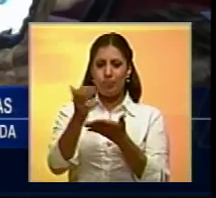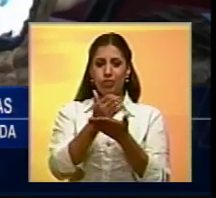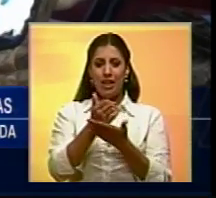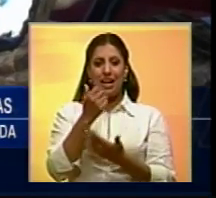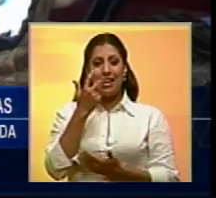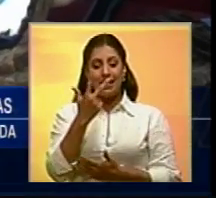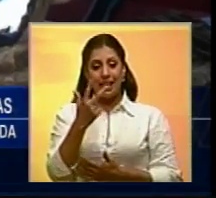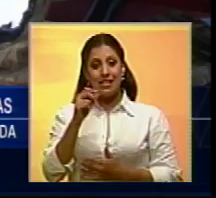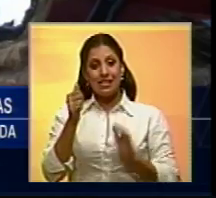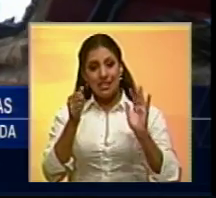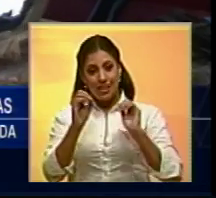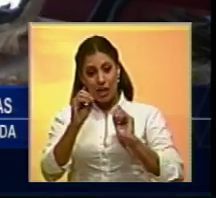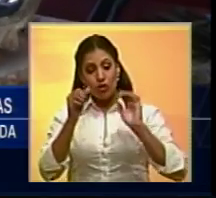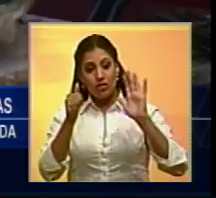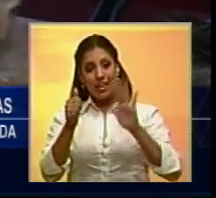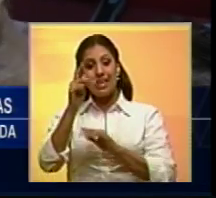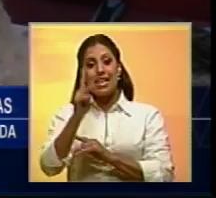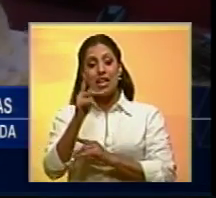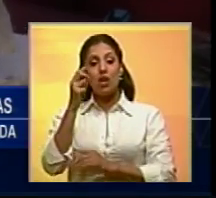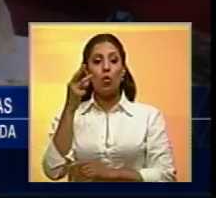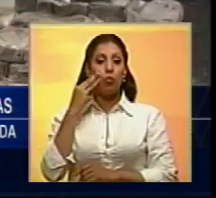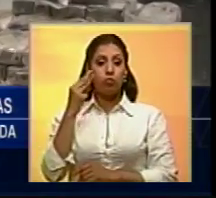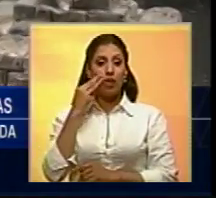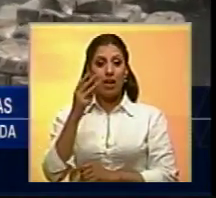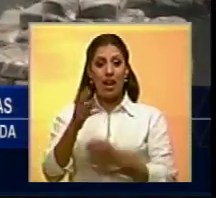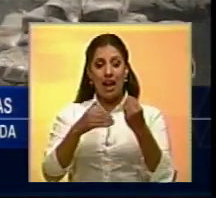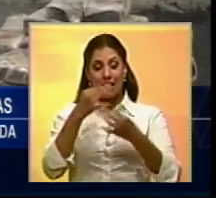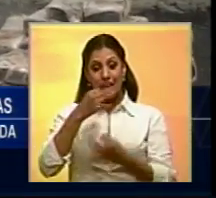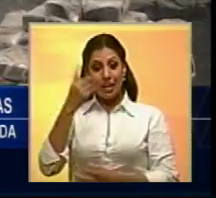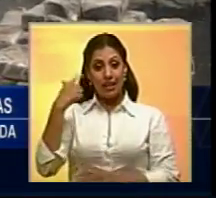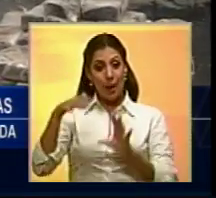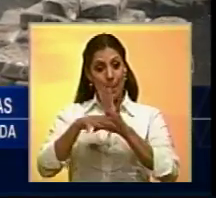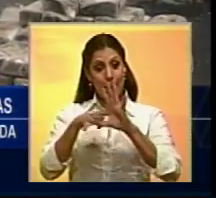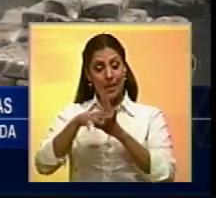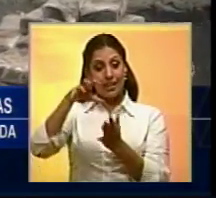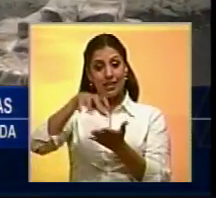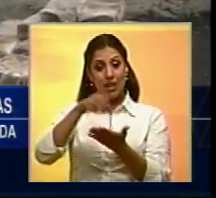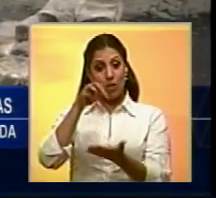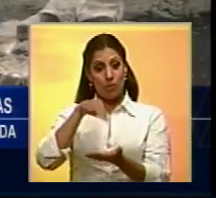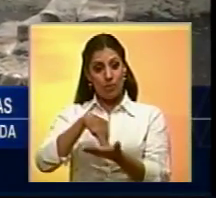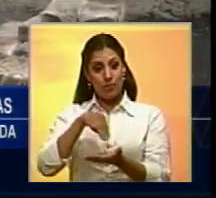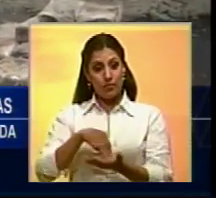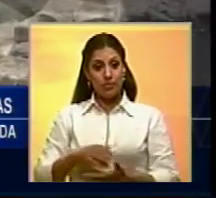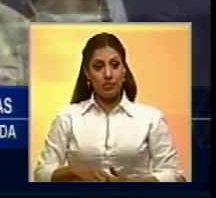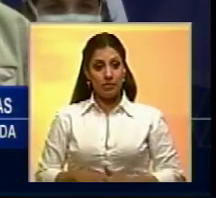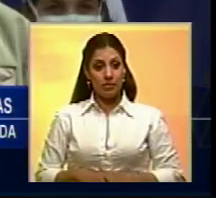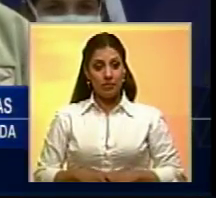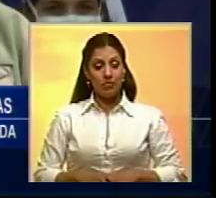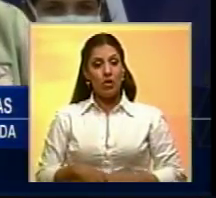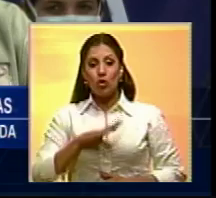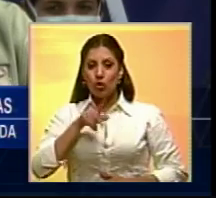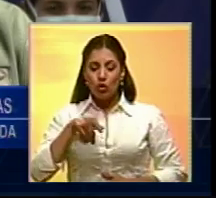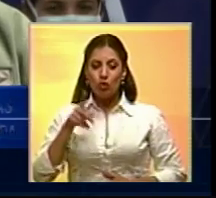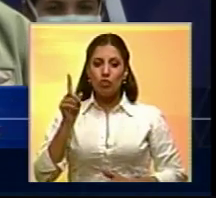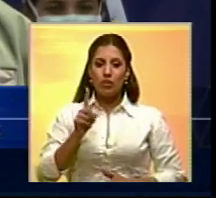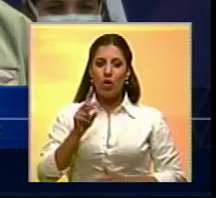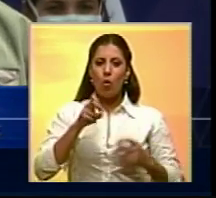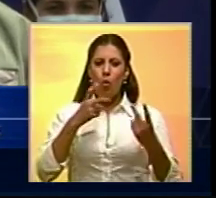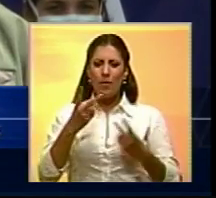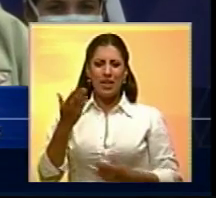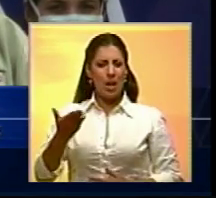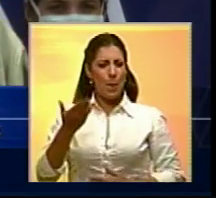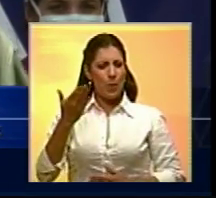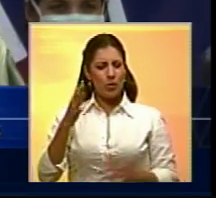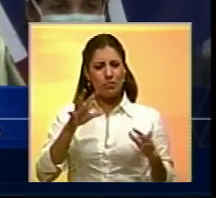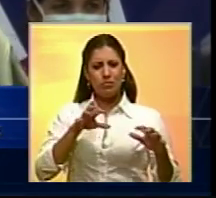de 306 kilos de cocaína durante la tarde de este martes en el estado Miranda. Nos encontramos con una